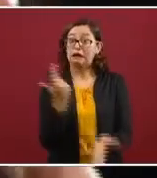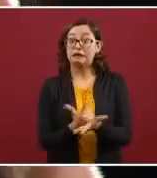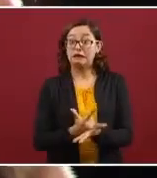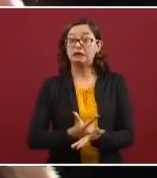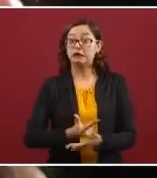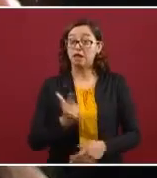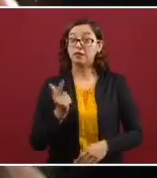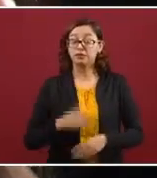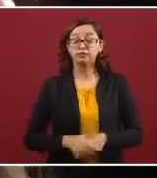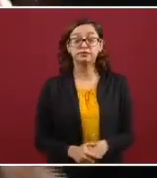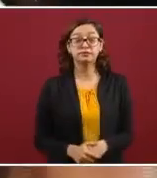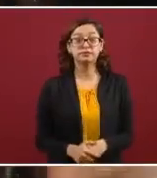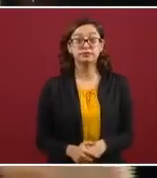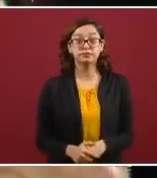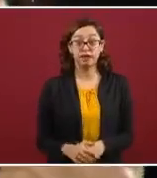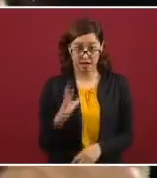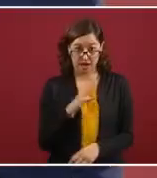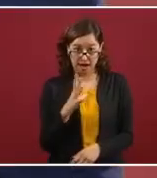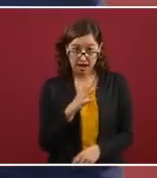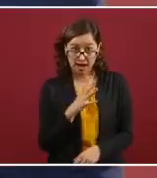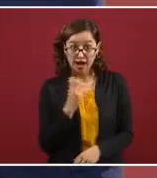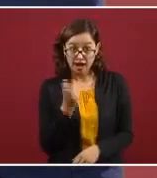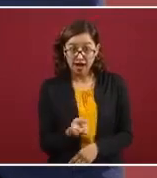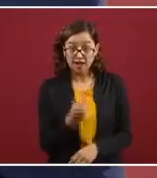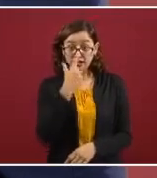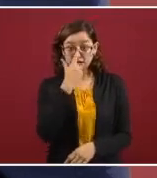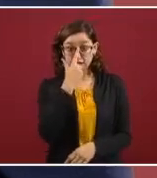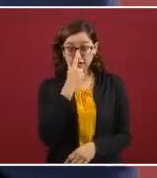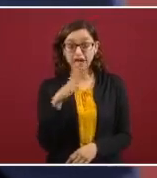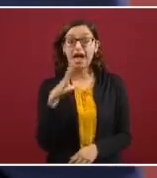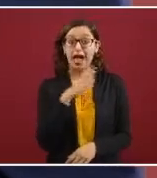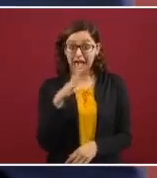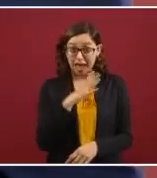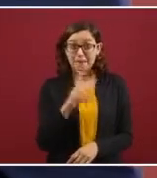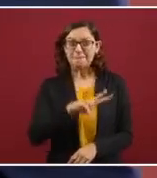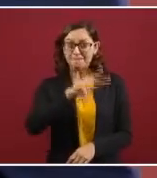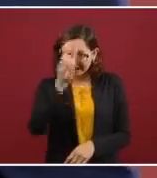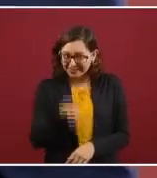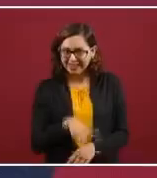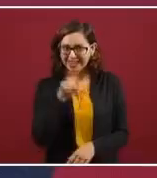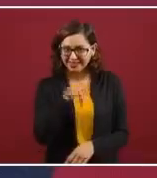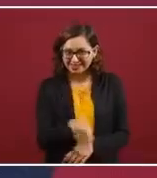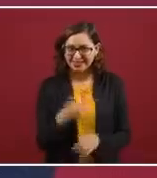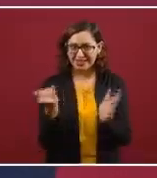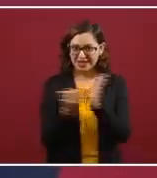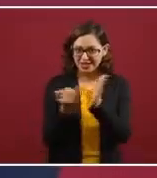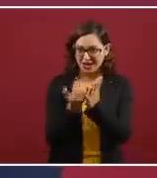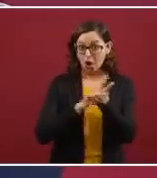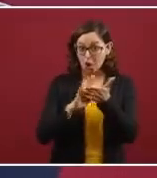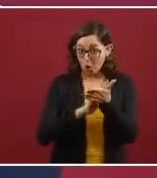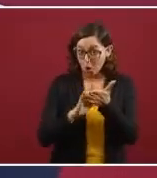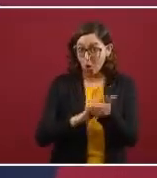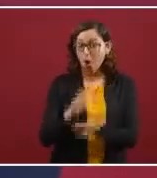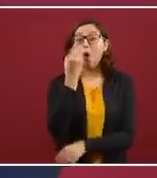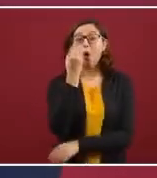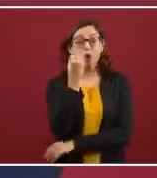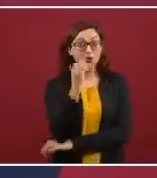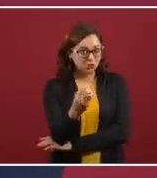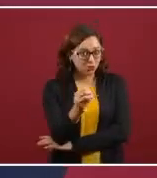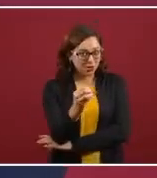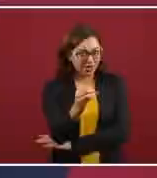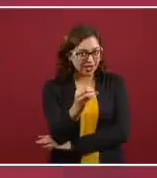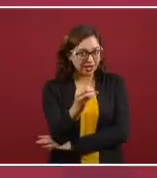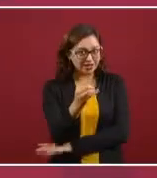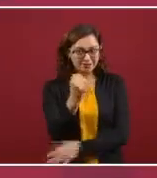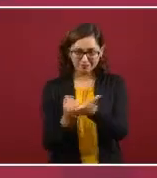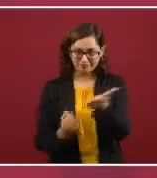si fuese así, si hay una condonación, por ejemplo, de octubre, después del